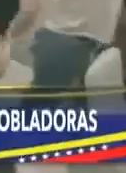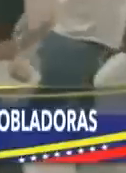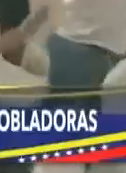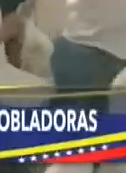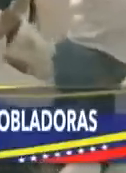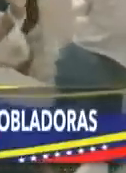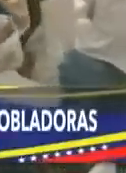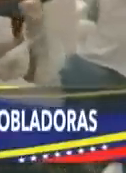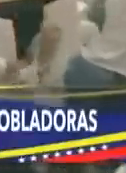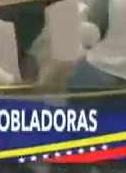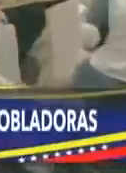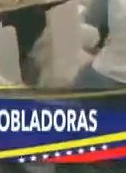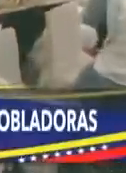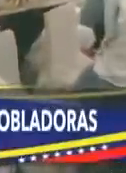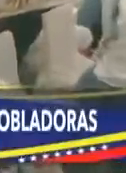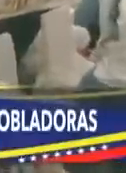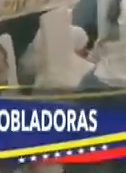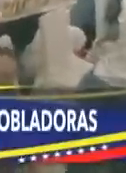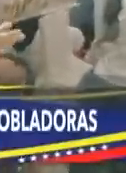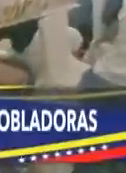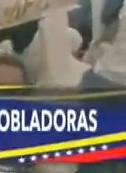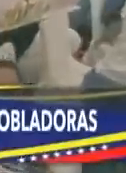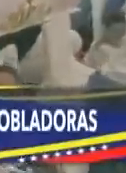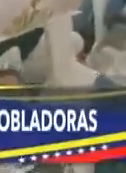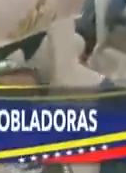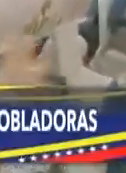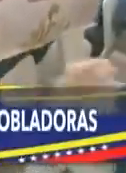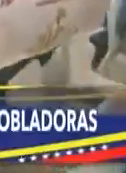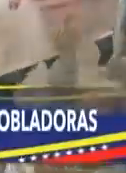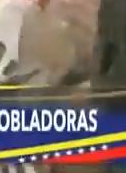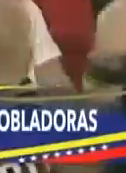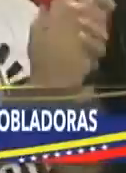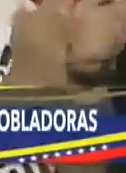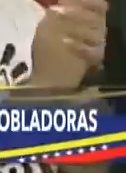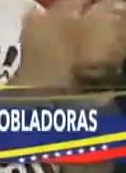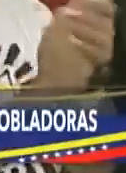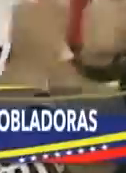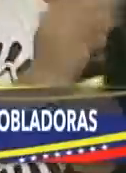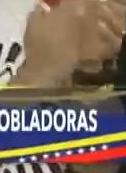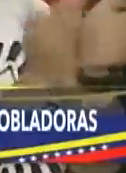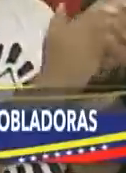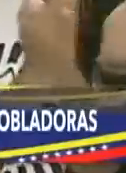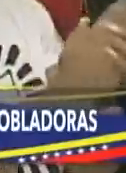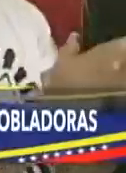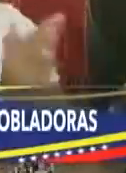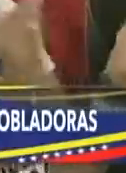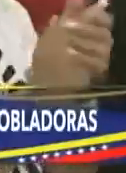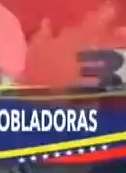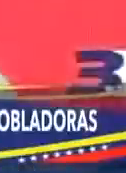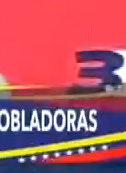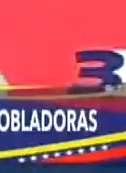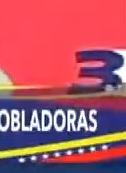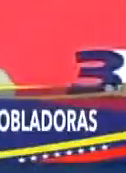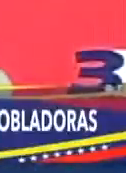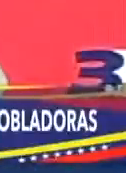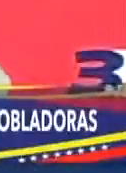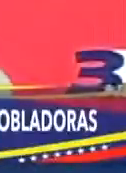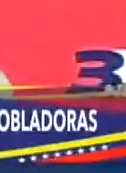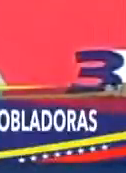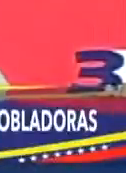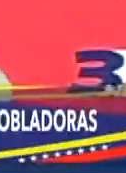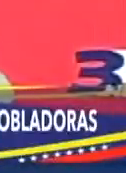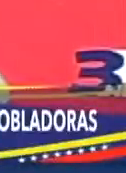en el contexto de la carta magna y entre todos los derechos constitucionales que se han consagrado dentro